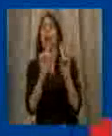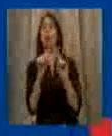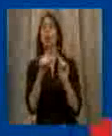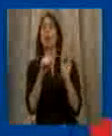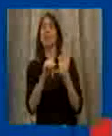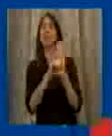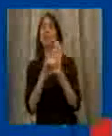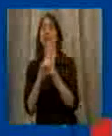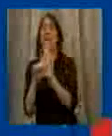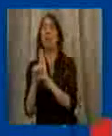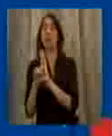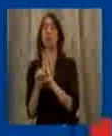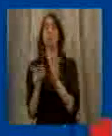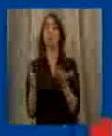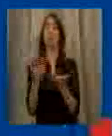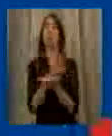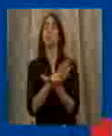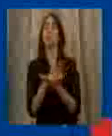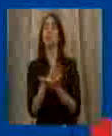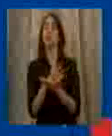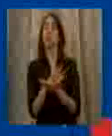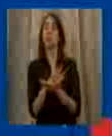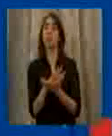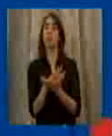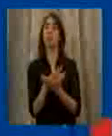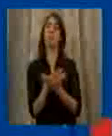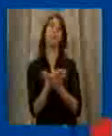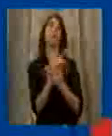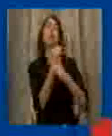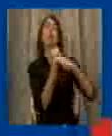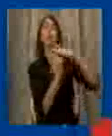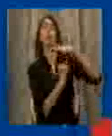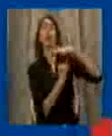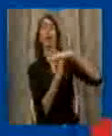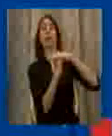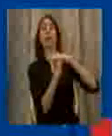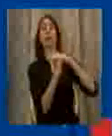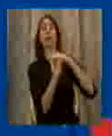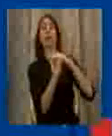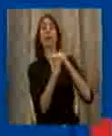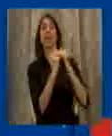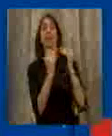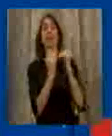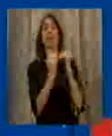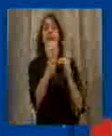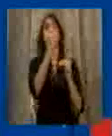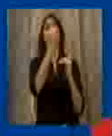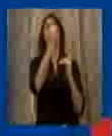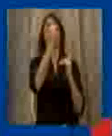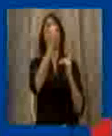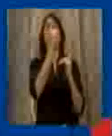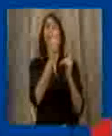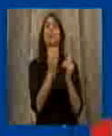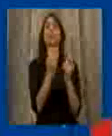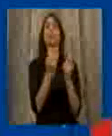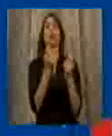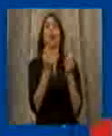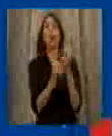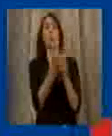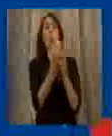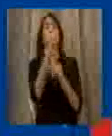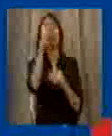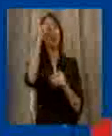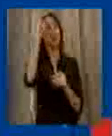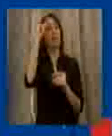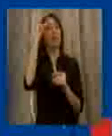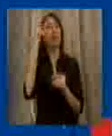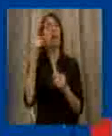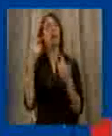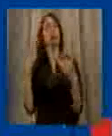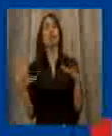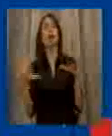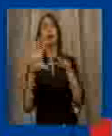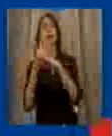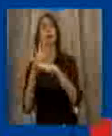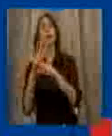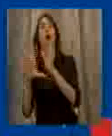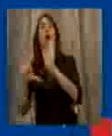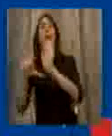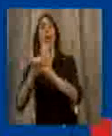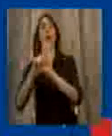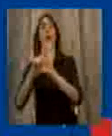Por ejemplo, en el eje de crecimiento e innovación, tenemos la nueva ley